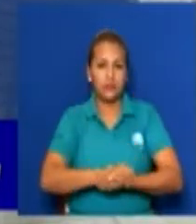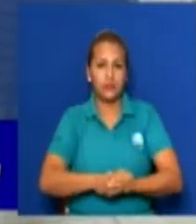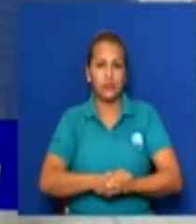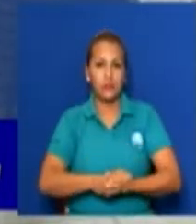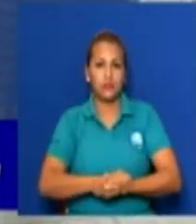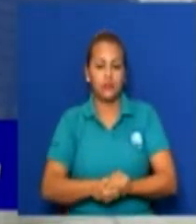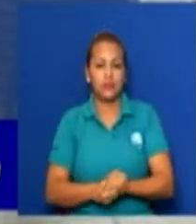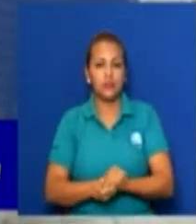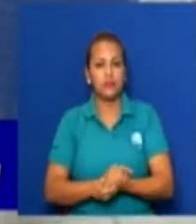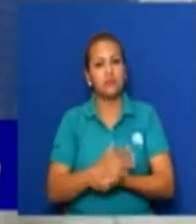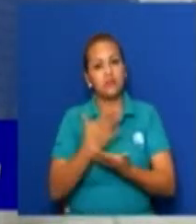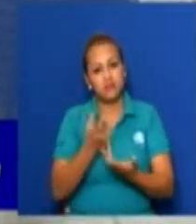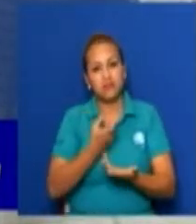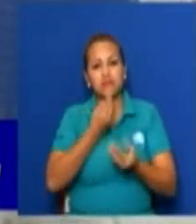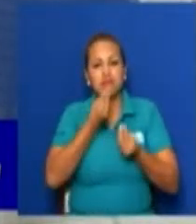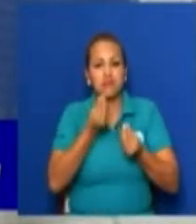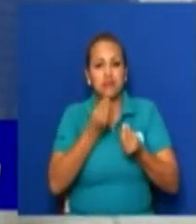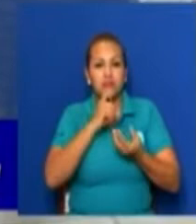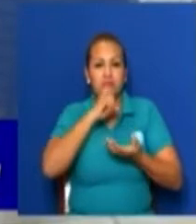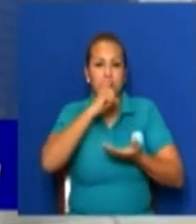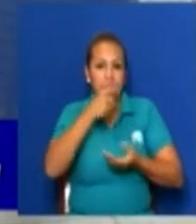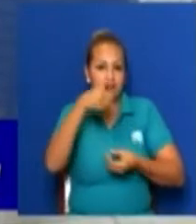Es un placer estar aquí con ustedes.